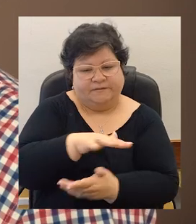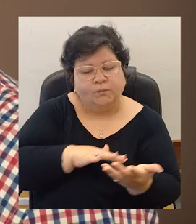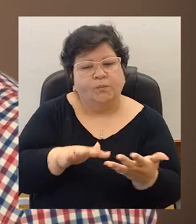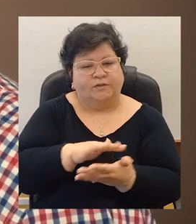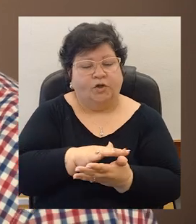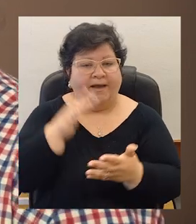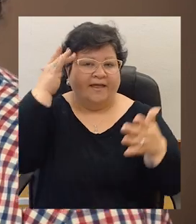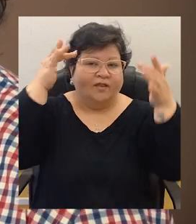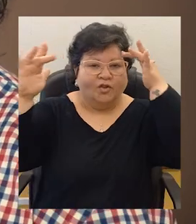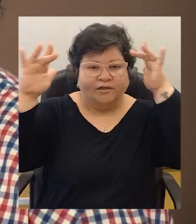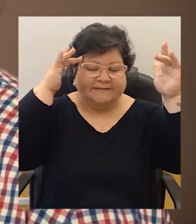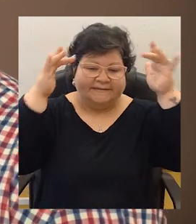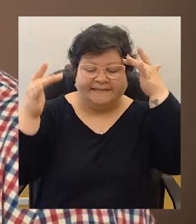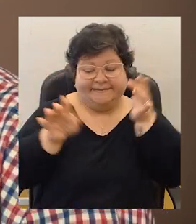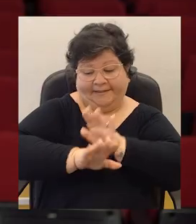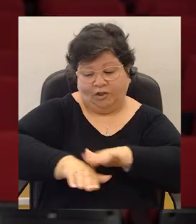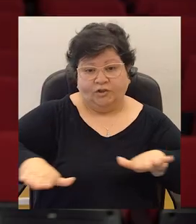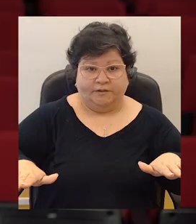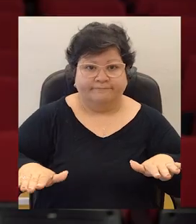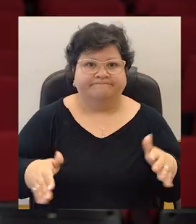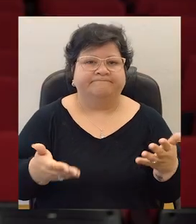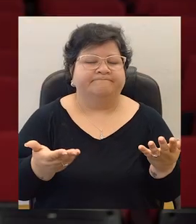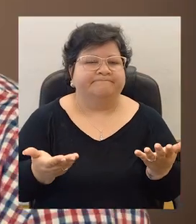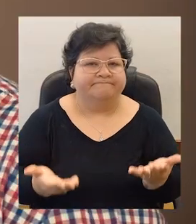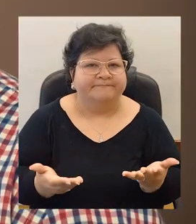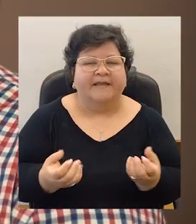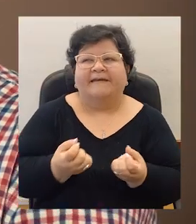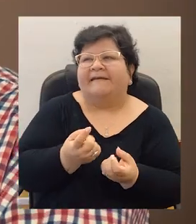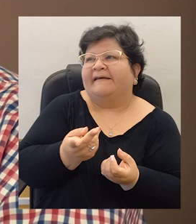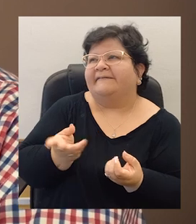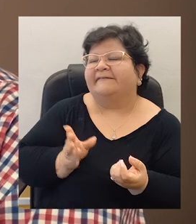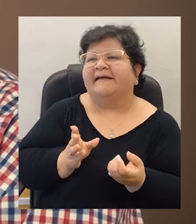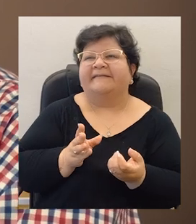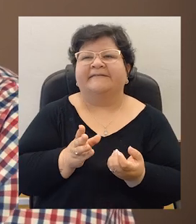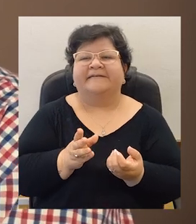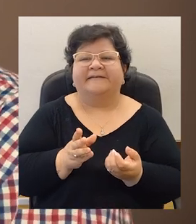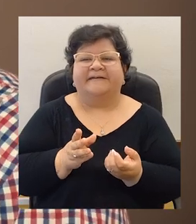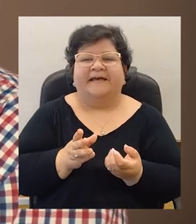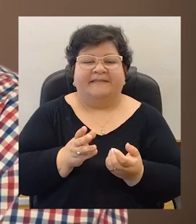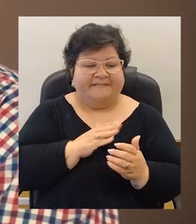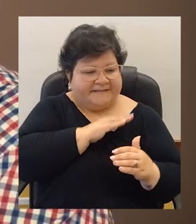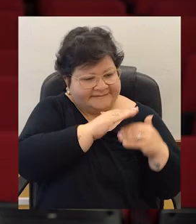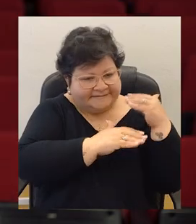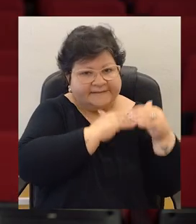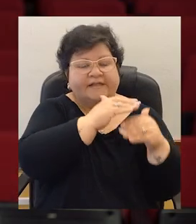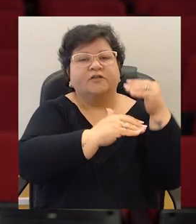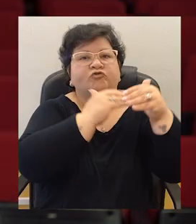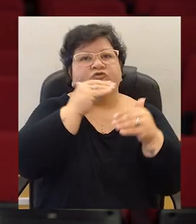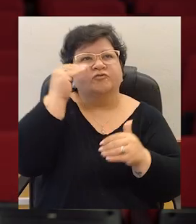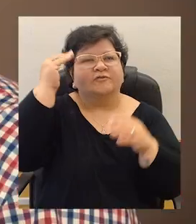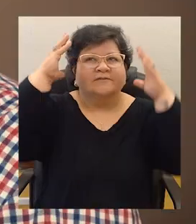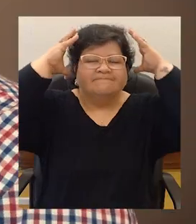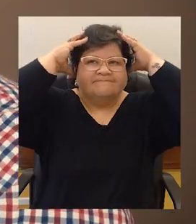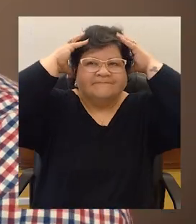en la adolescencia y en la primera infancia todos sabemos que hay una cantidad de conexiones neurales de desarrollo cerebral